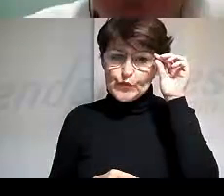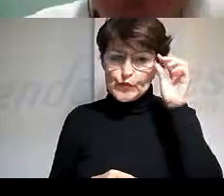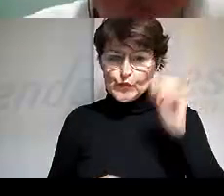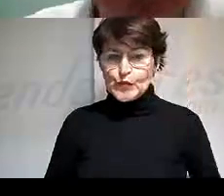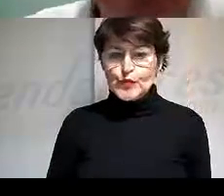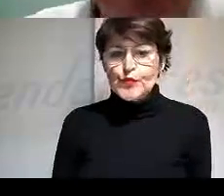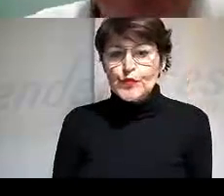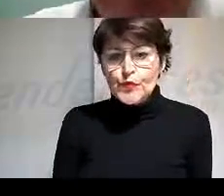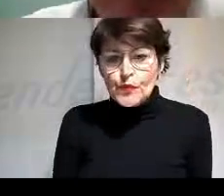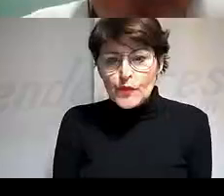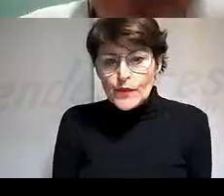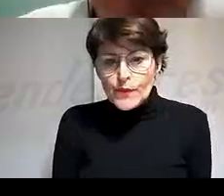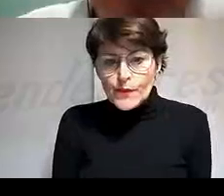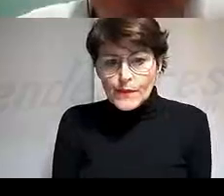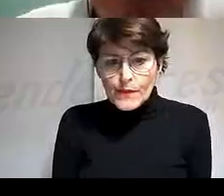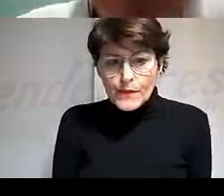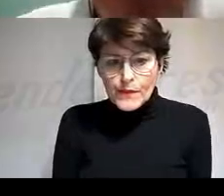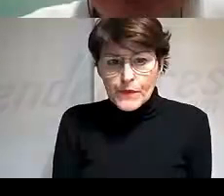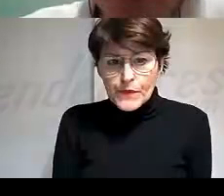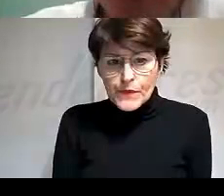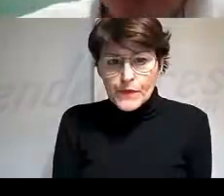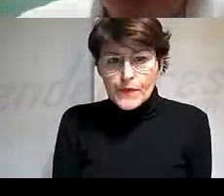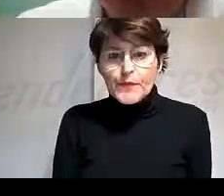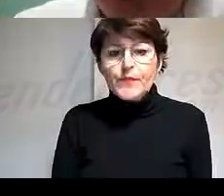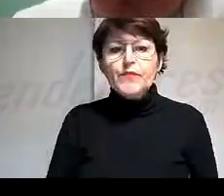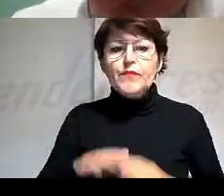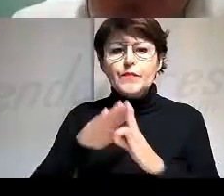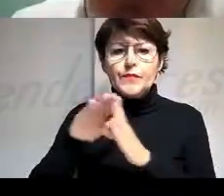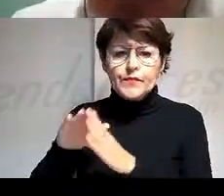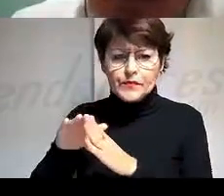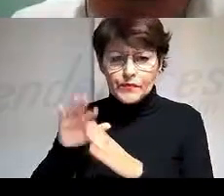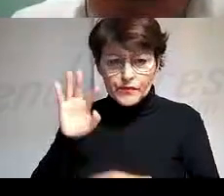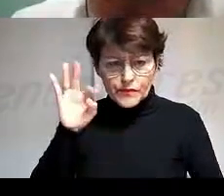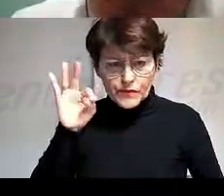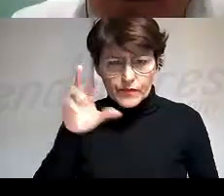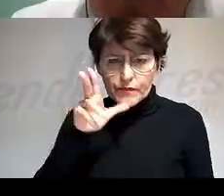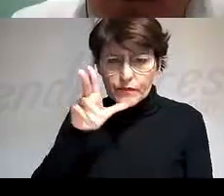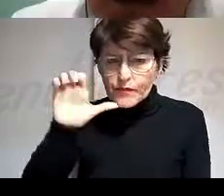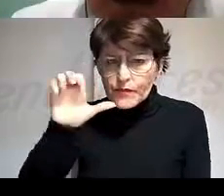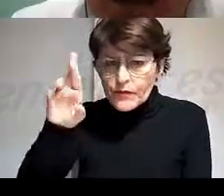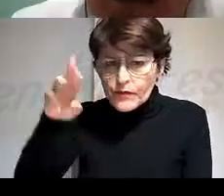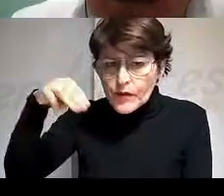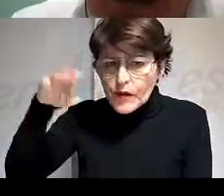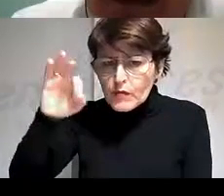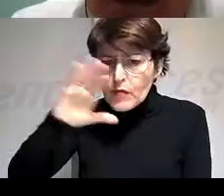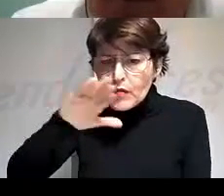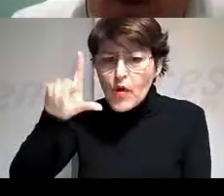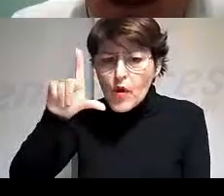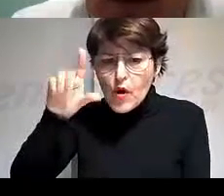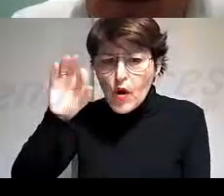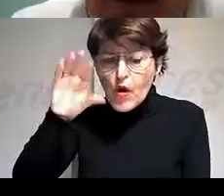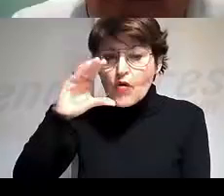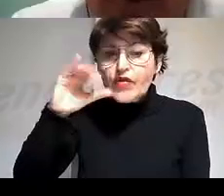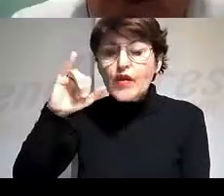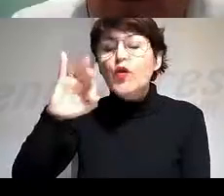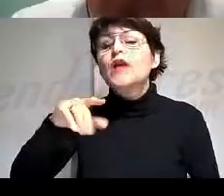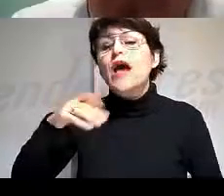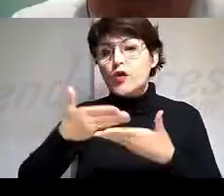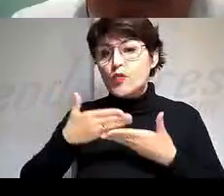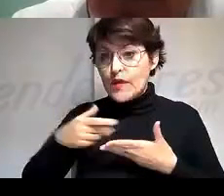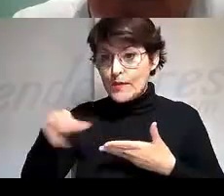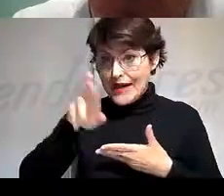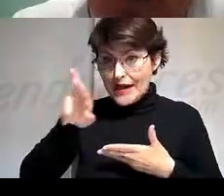básico normal. La termoloción. La termoloción nos puede venir bien, sobre todo en la recuperación del ejercicio. No la